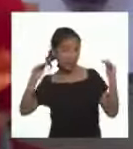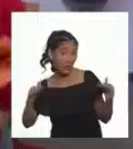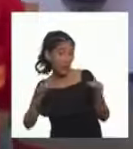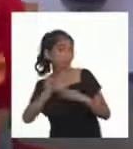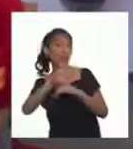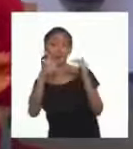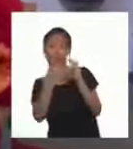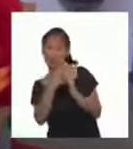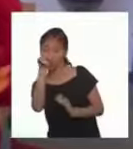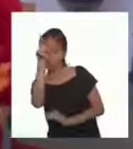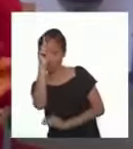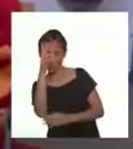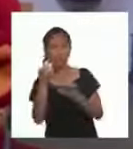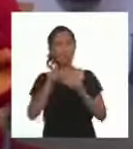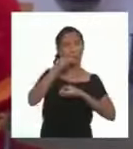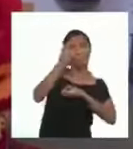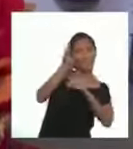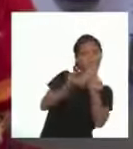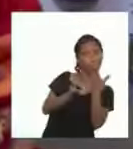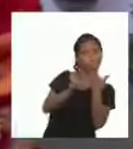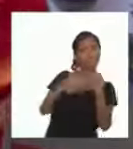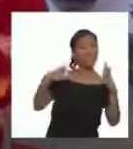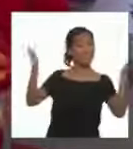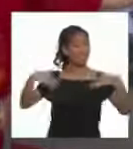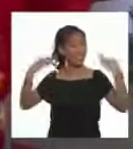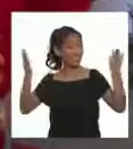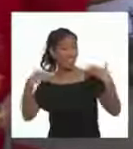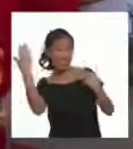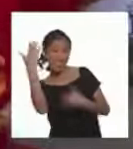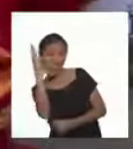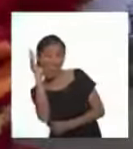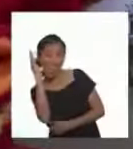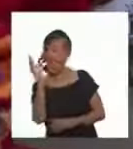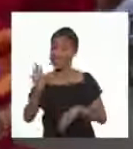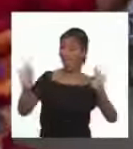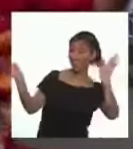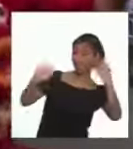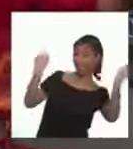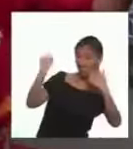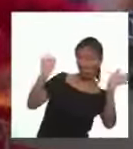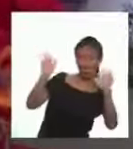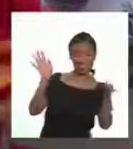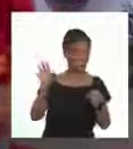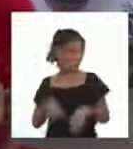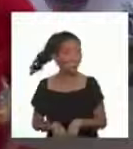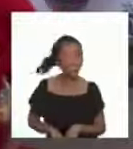Perú, queremos decirles ¡feliz día!